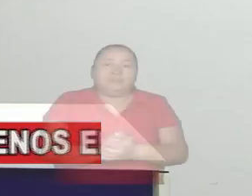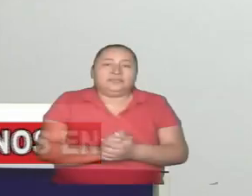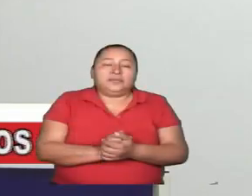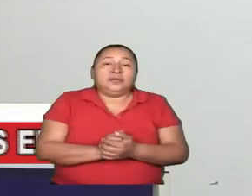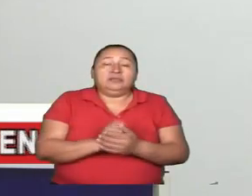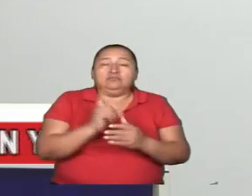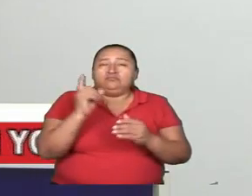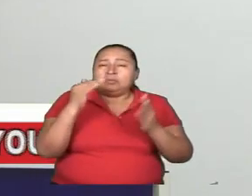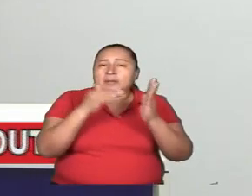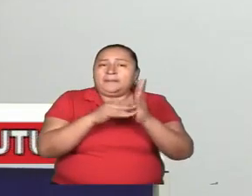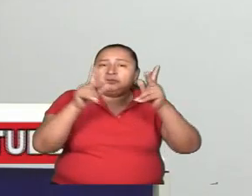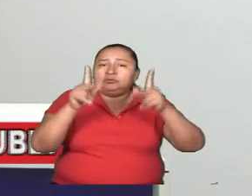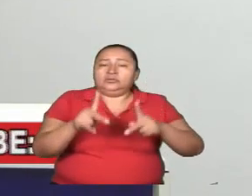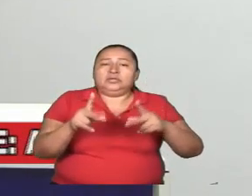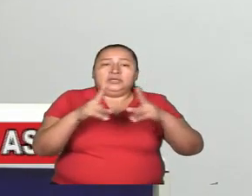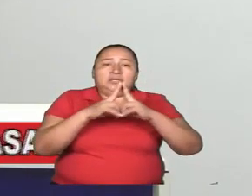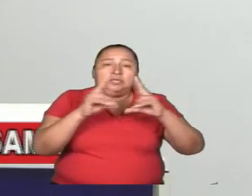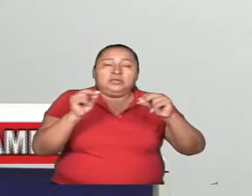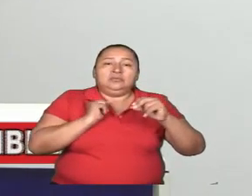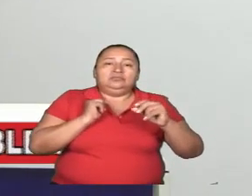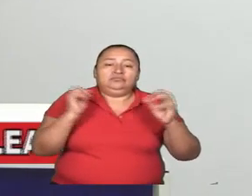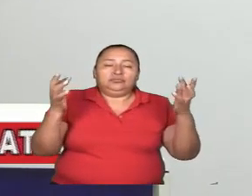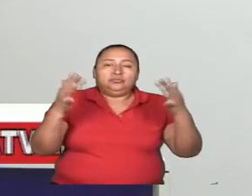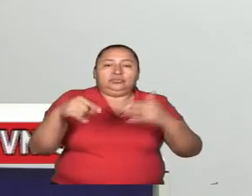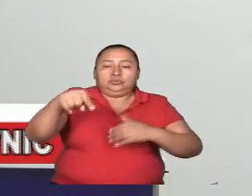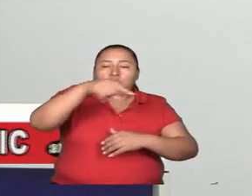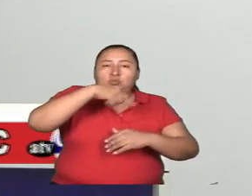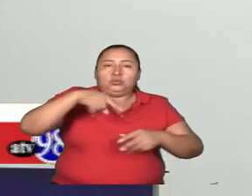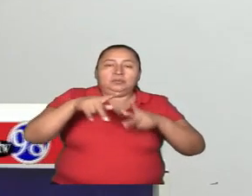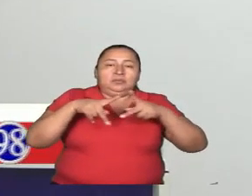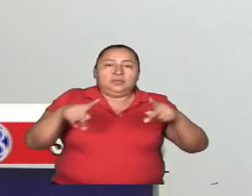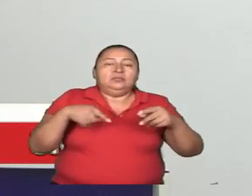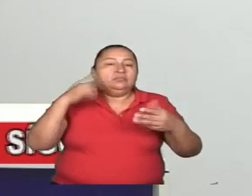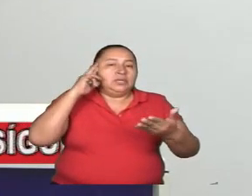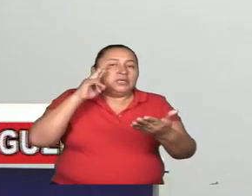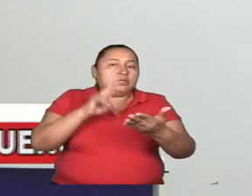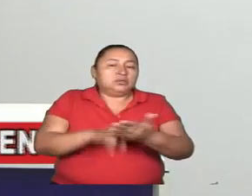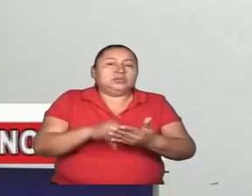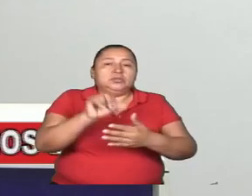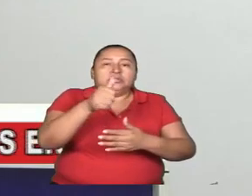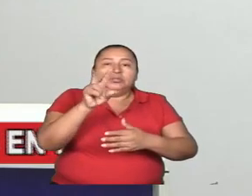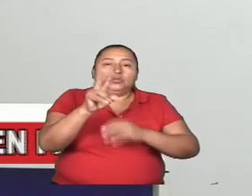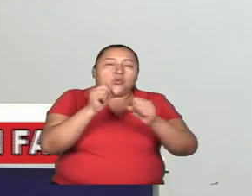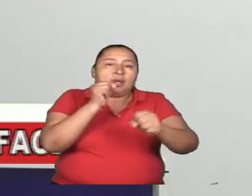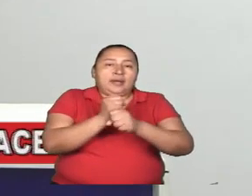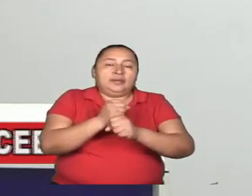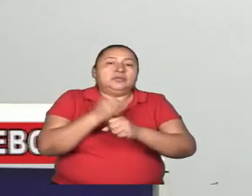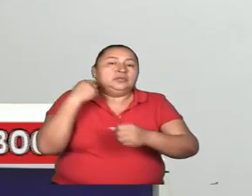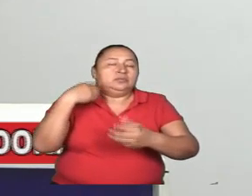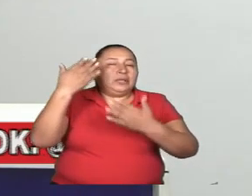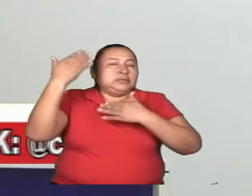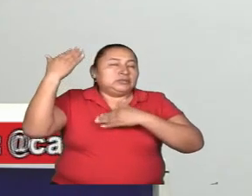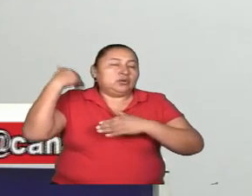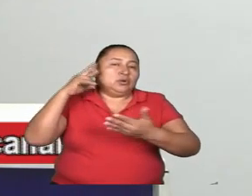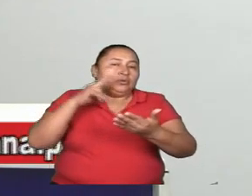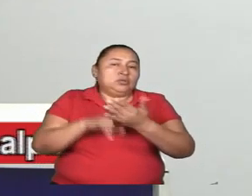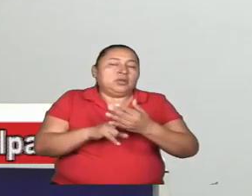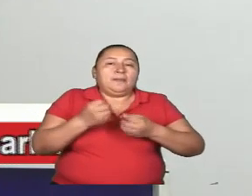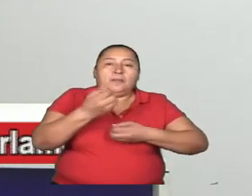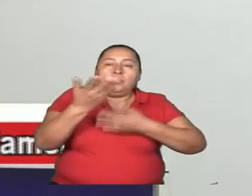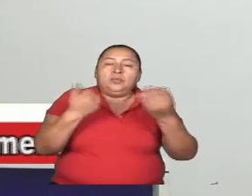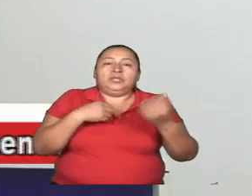Miles de nicaragüenses se congregaron en las plazas rotondas de Managua para conmemorar el 62 aniversario de la gesta histórica del poeta y